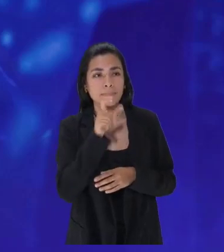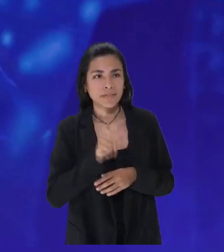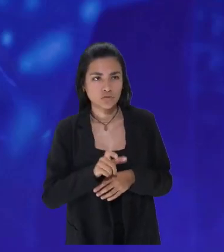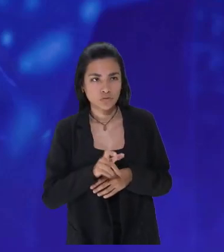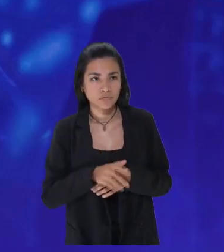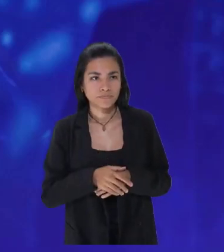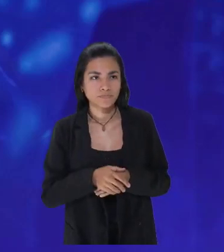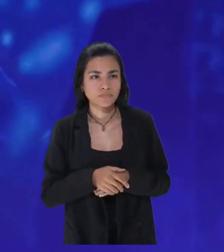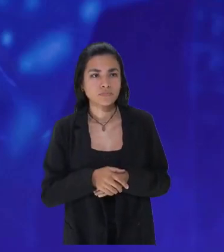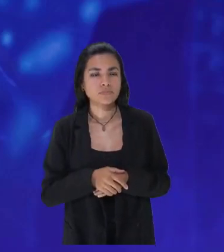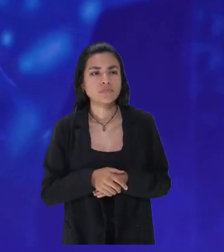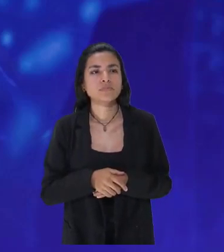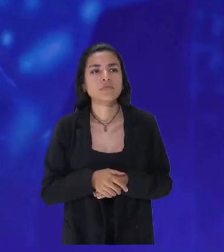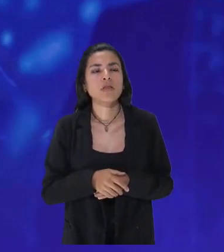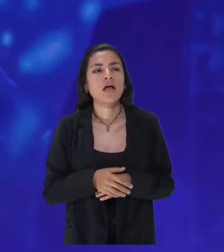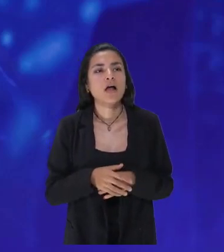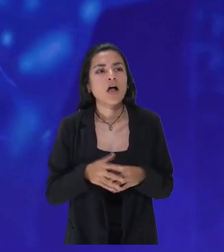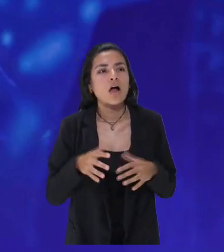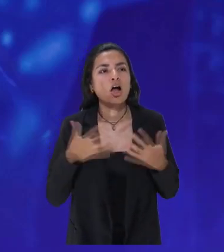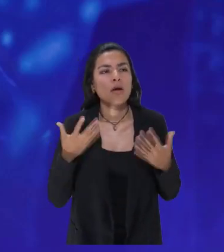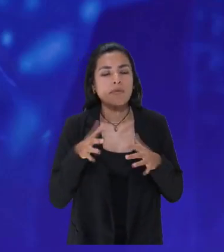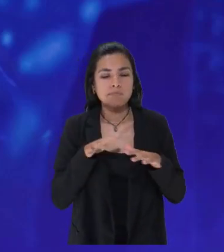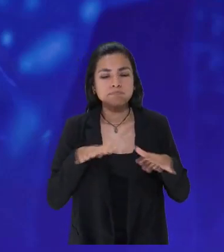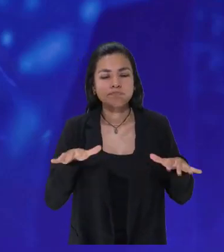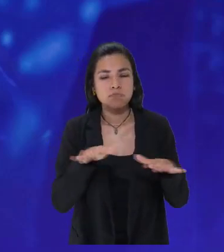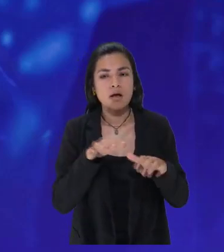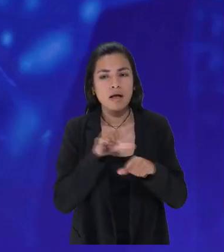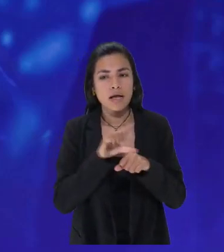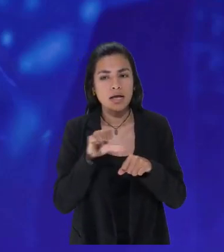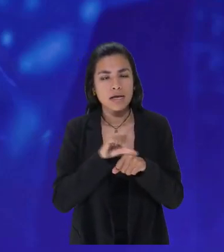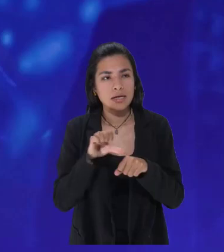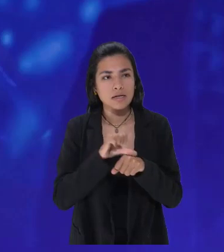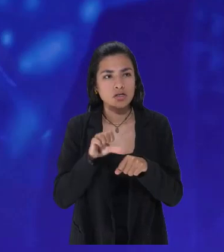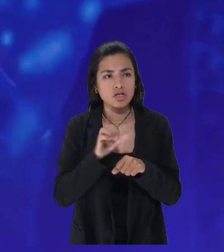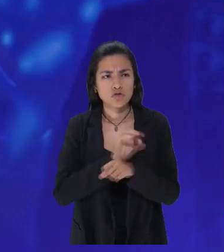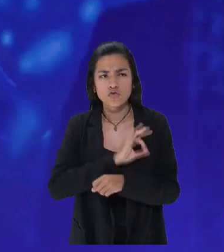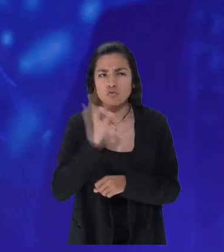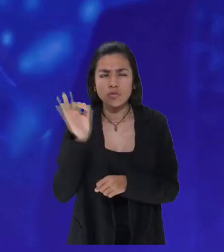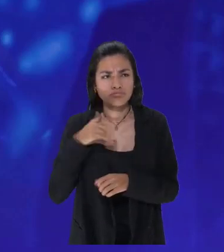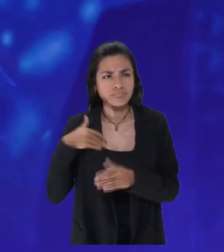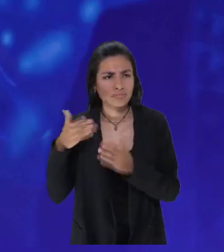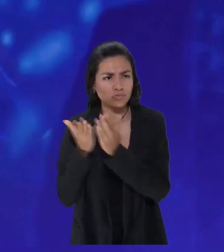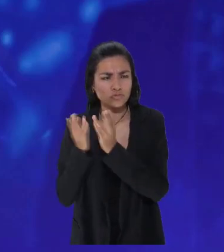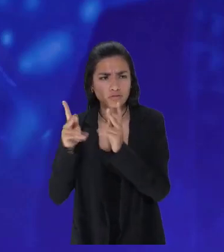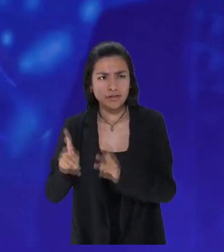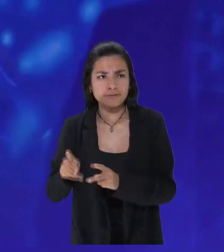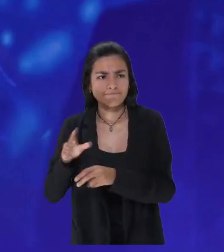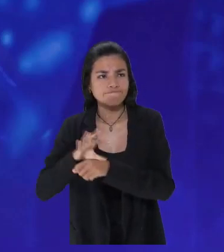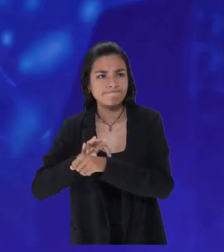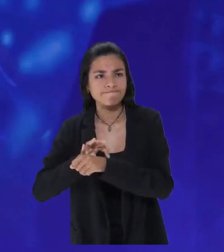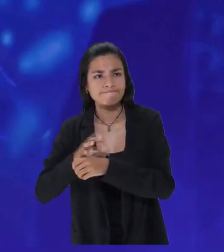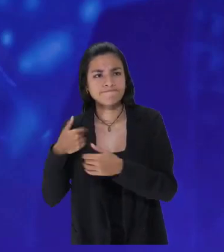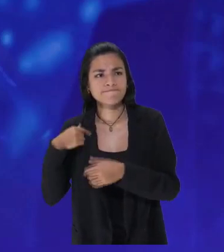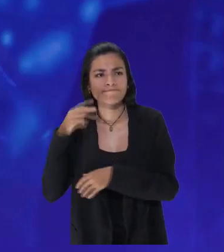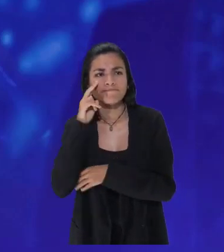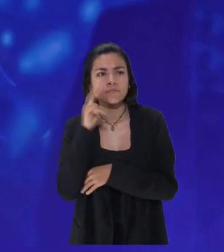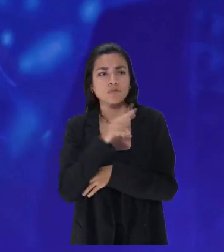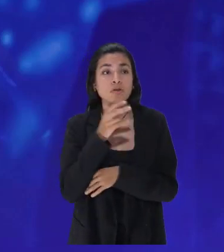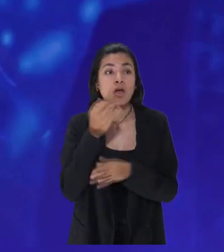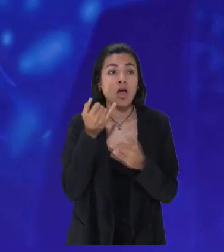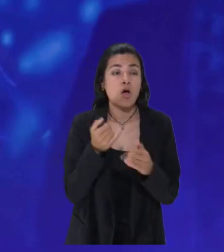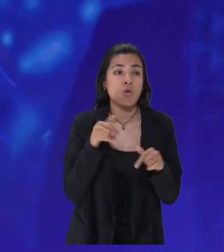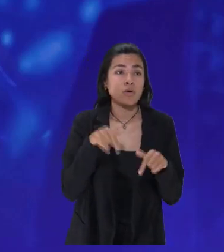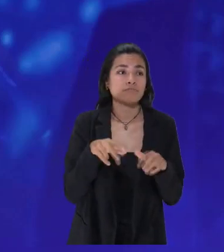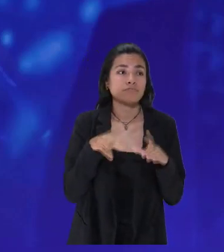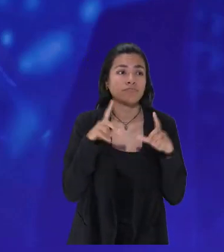como la pueden ver ahí, estamos viendo el campo quirúrgico. Nunca como estudiante de medicina yo logré ver algo como lo que ustedes están viendo en